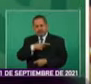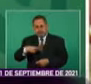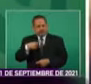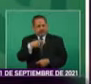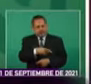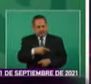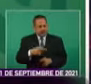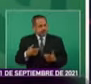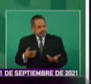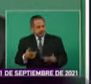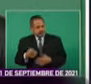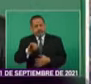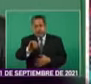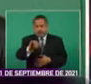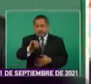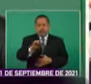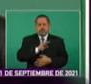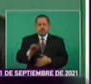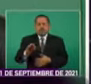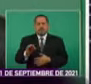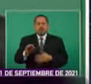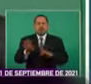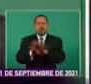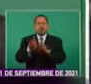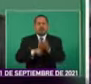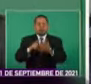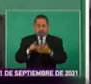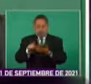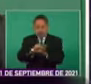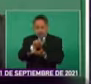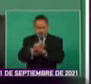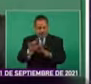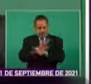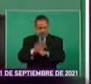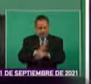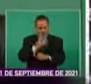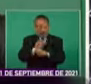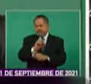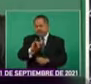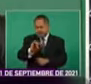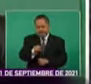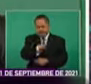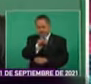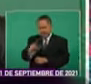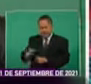si hay temas menos dificilísimos? Como el BASE. ¿Alguien tiene 5 minutos para hablar de BASE?